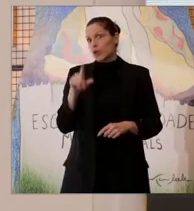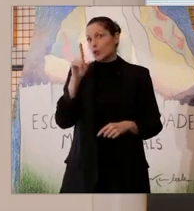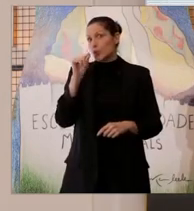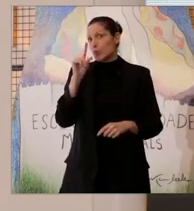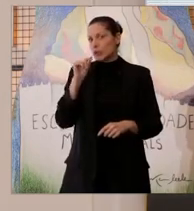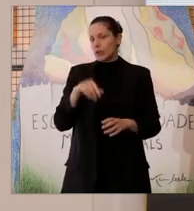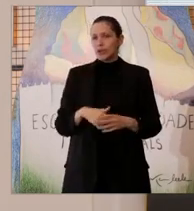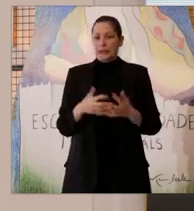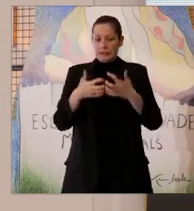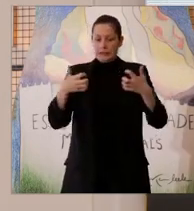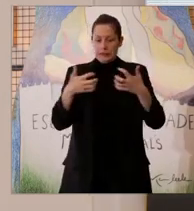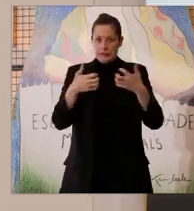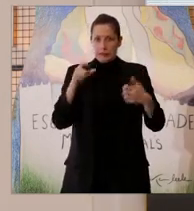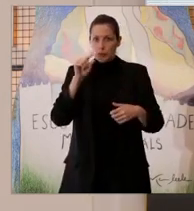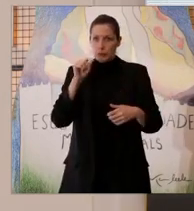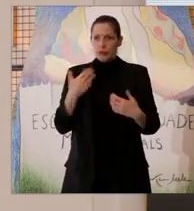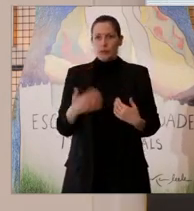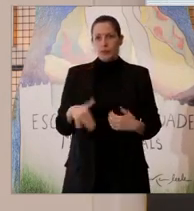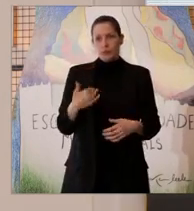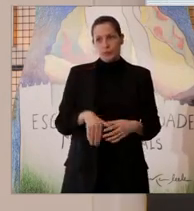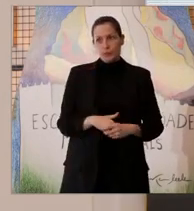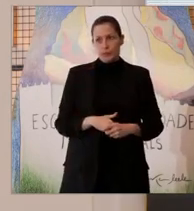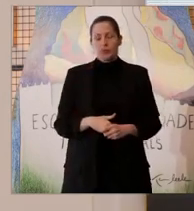Cristina fallara se hizo pantallazo